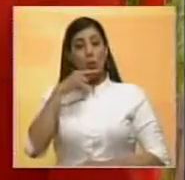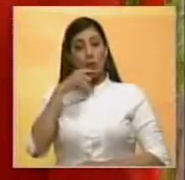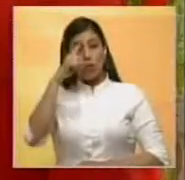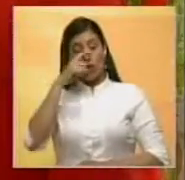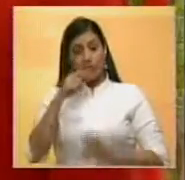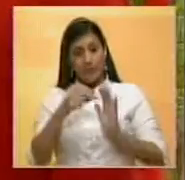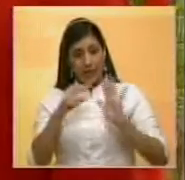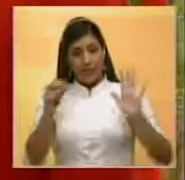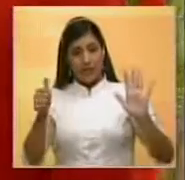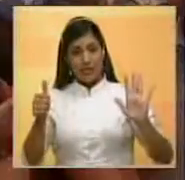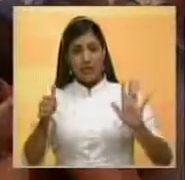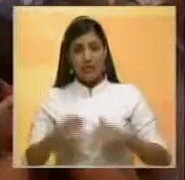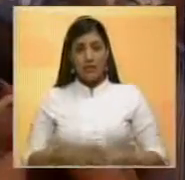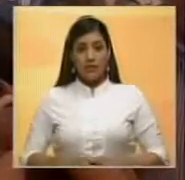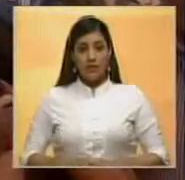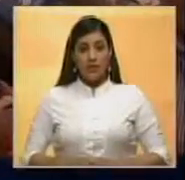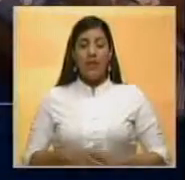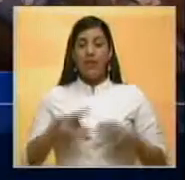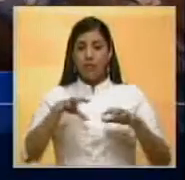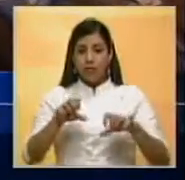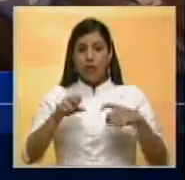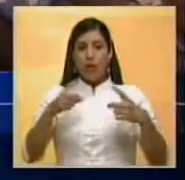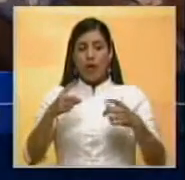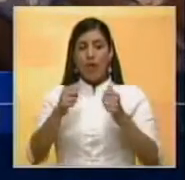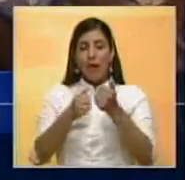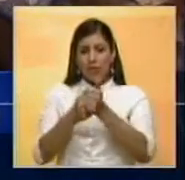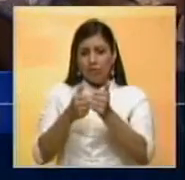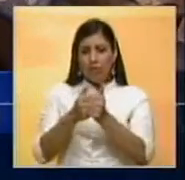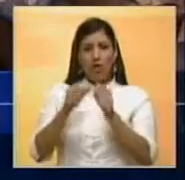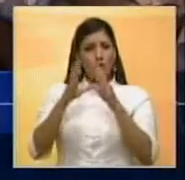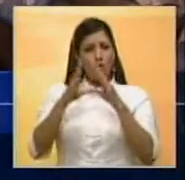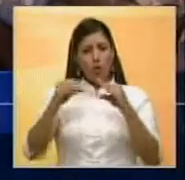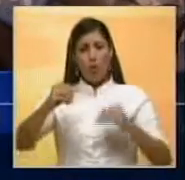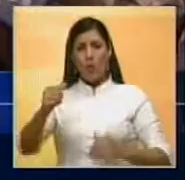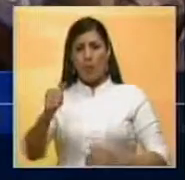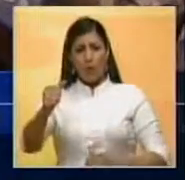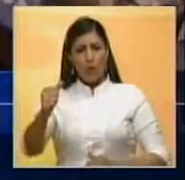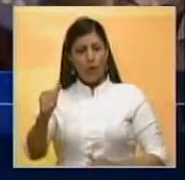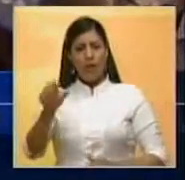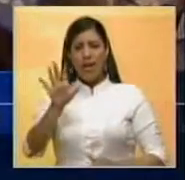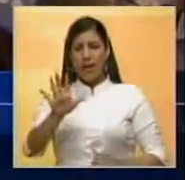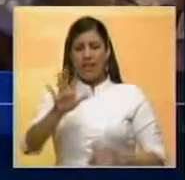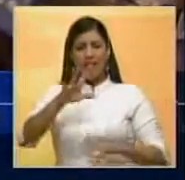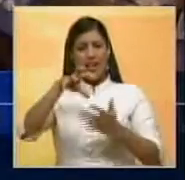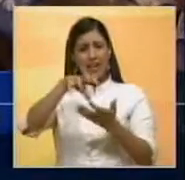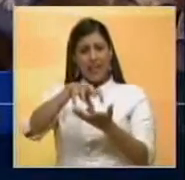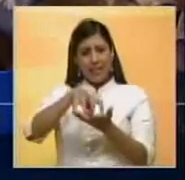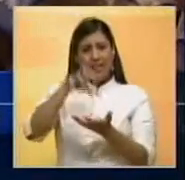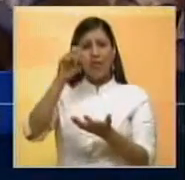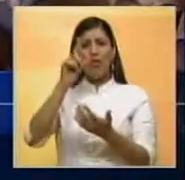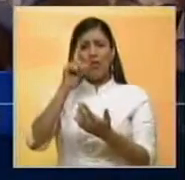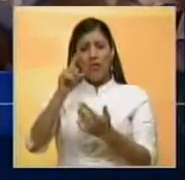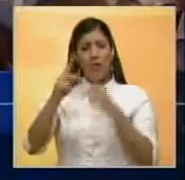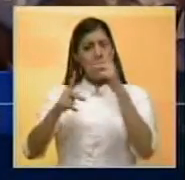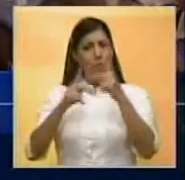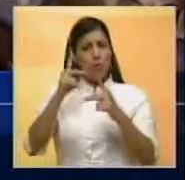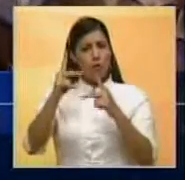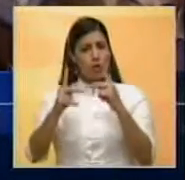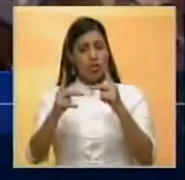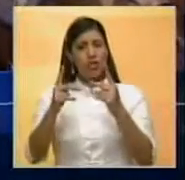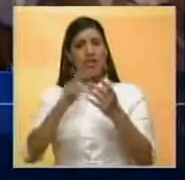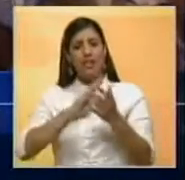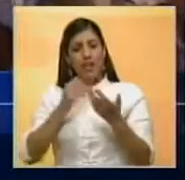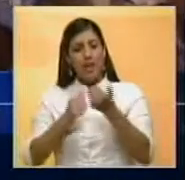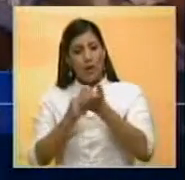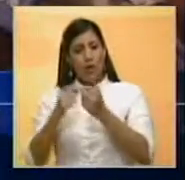año 2016. El proceso de intervención de asistencia continúa. Todas las policías regionales y municipales tienen un proceso constante